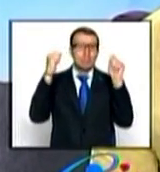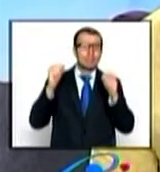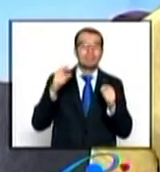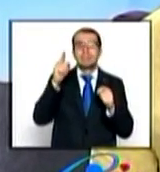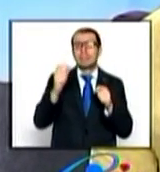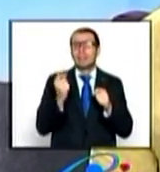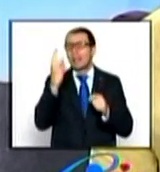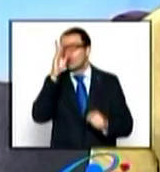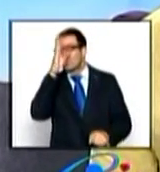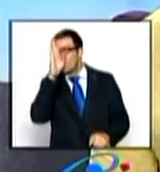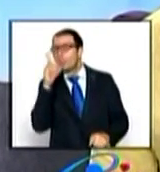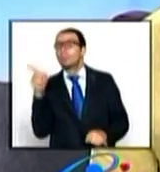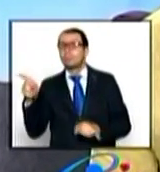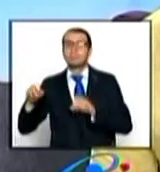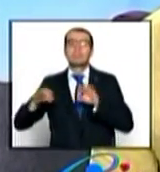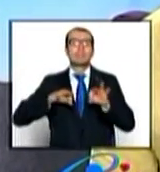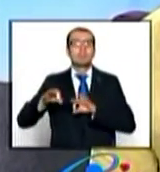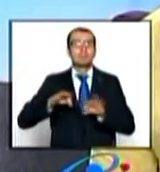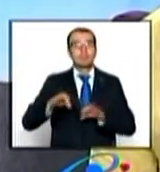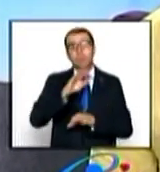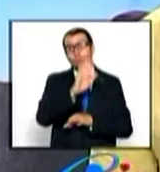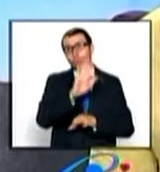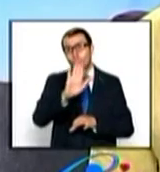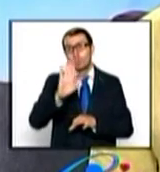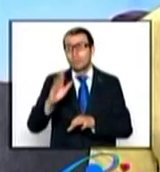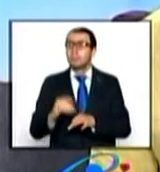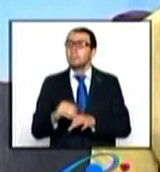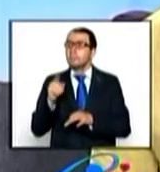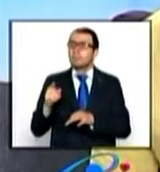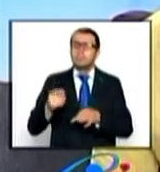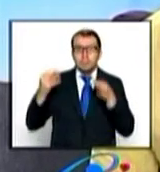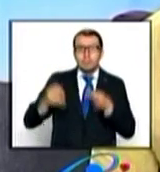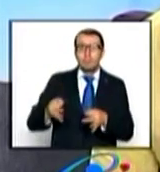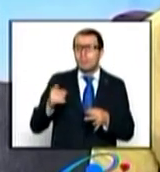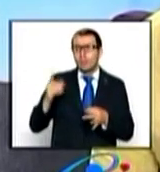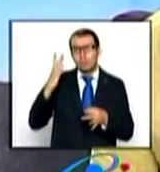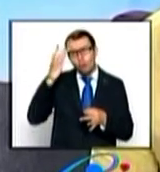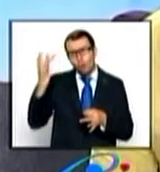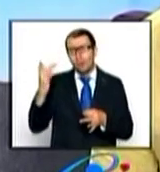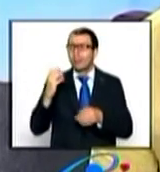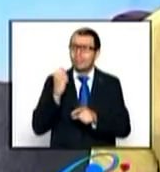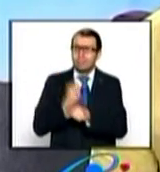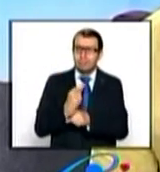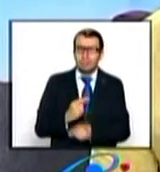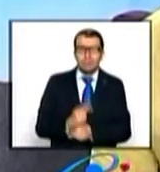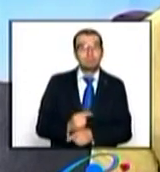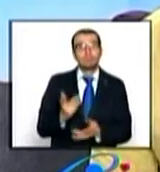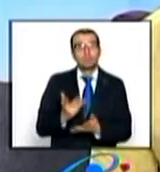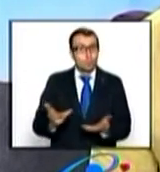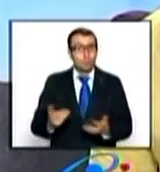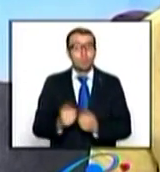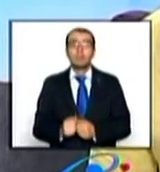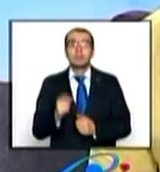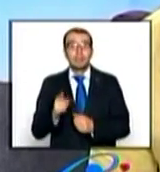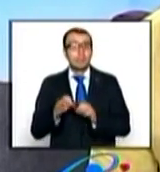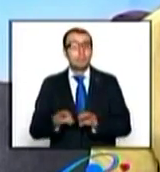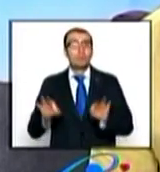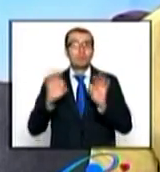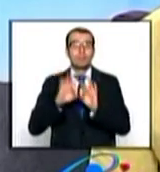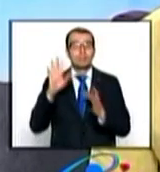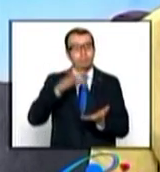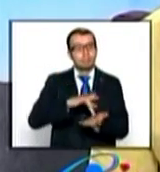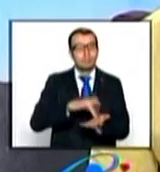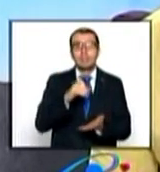poder contarles a ustedes cuáles son esos motivos de consulta más frecuente, la importancia de la consulta médica,